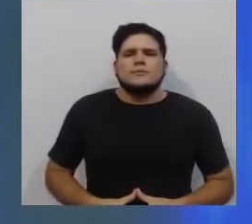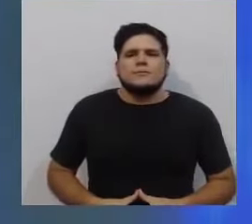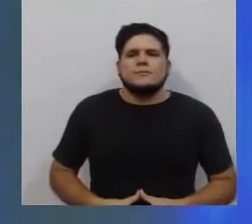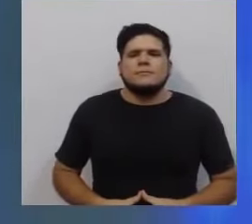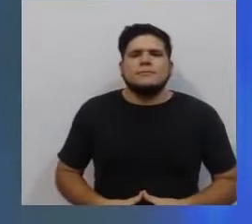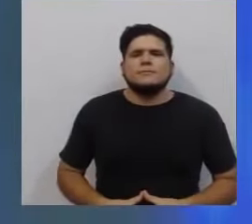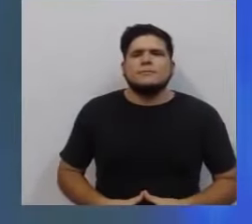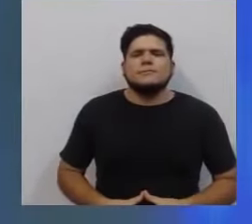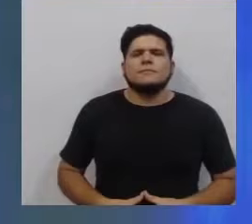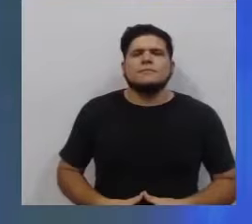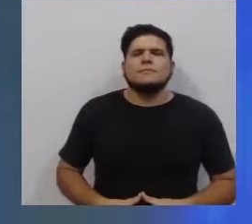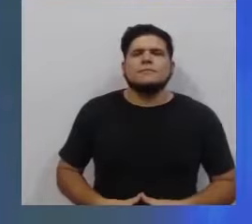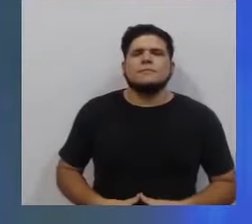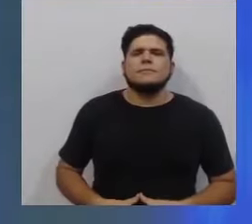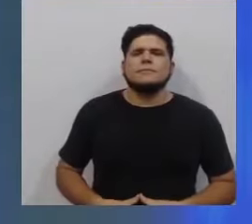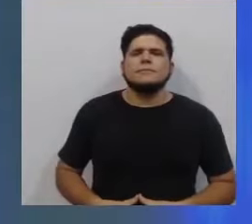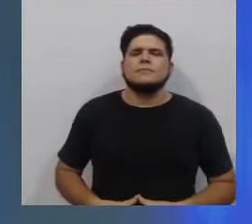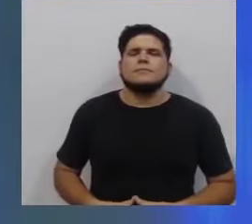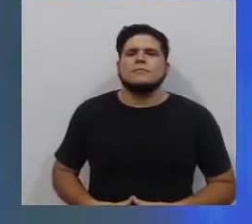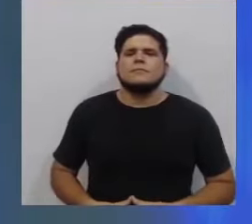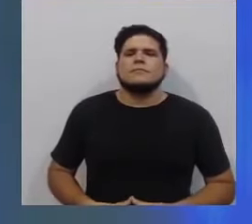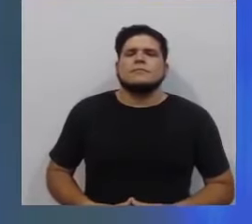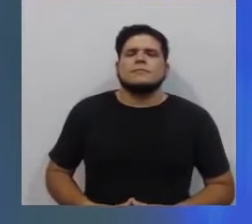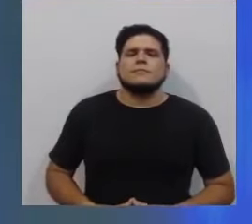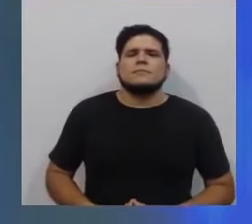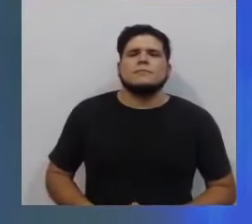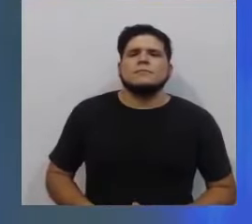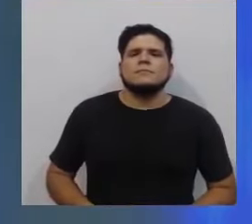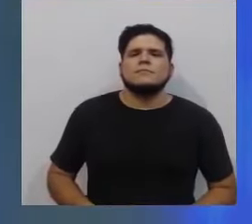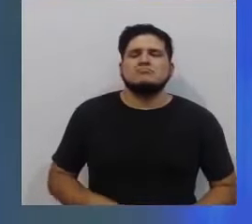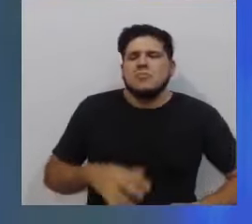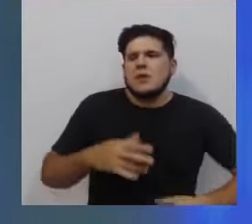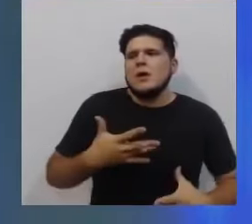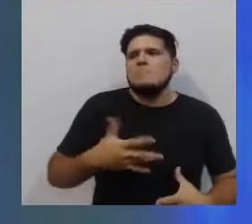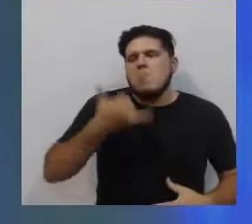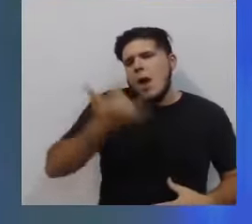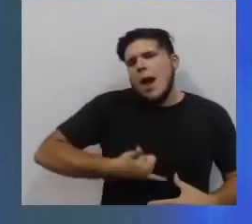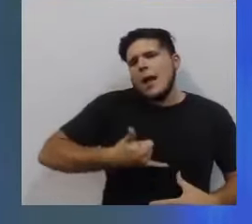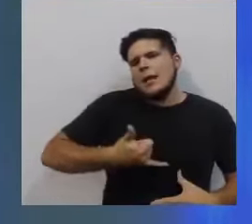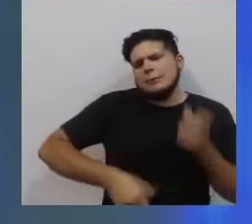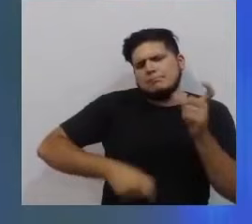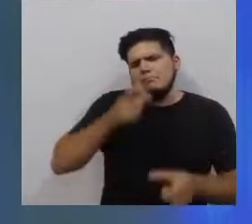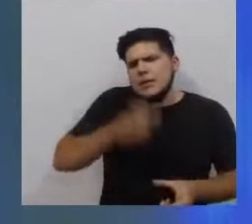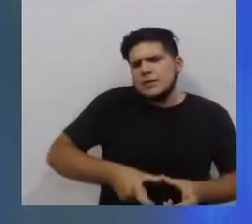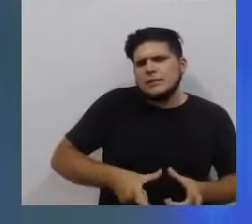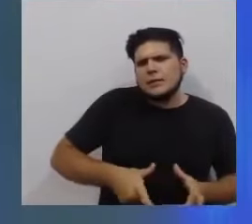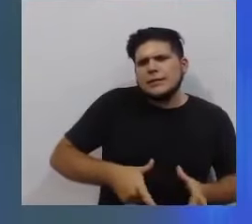gente es inconstante en todo lo que emprende nunca logra nada